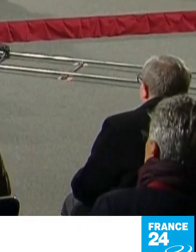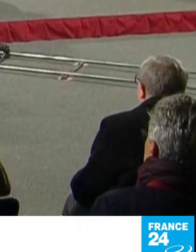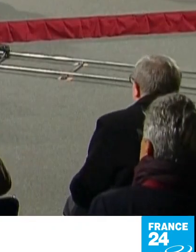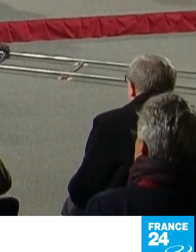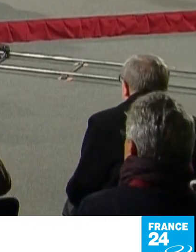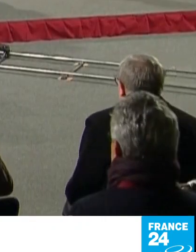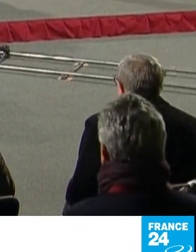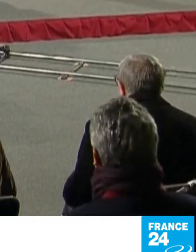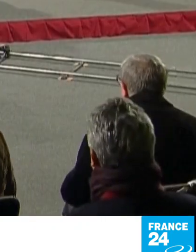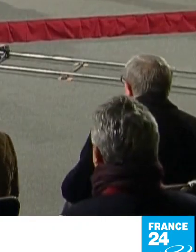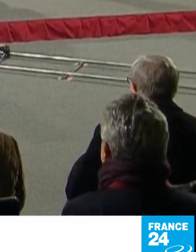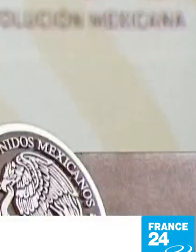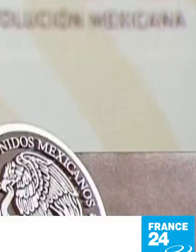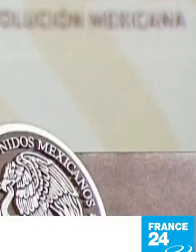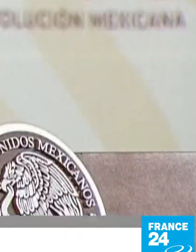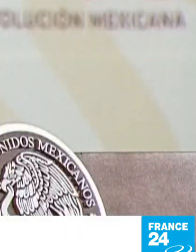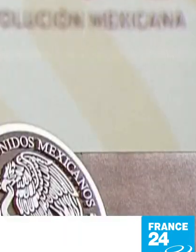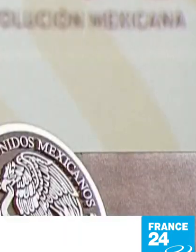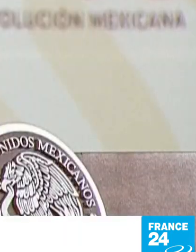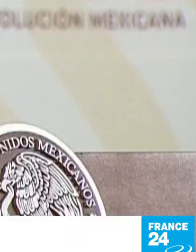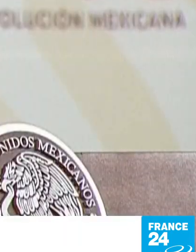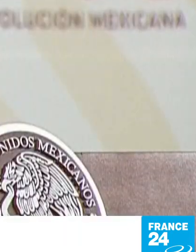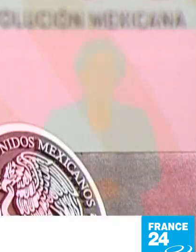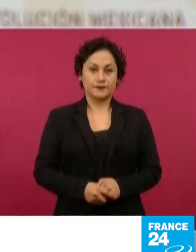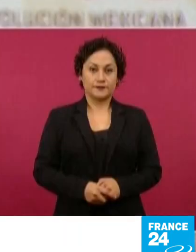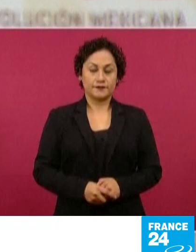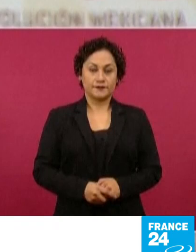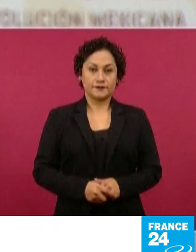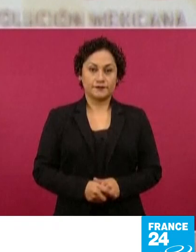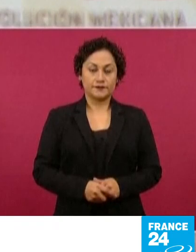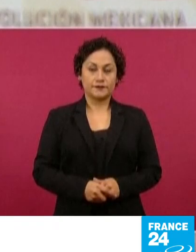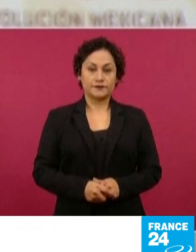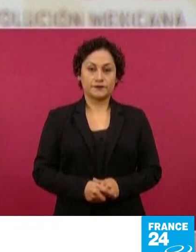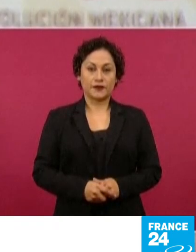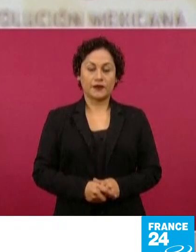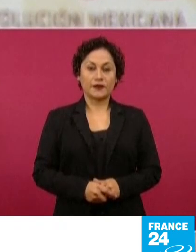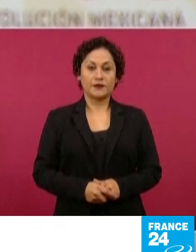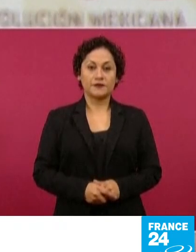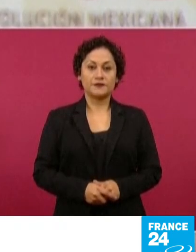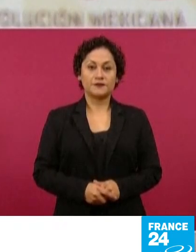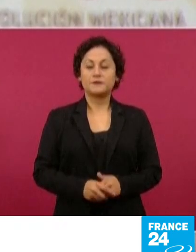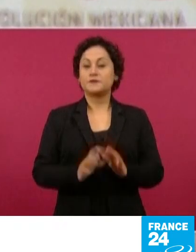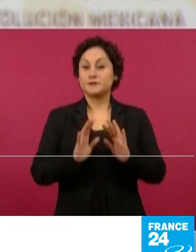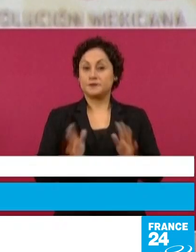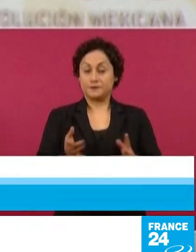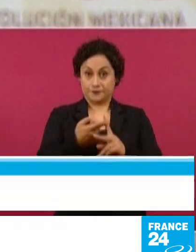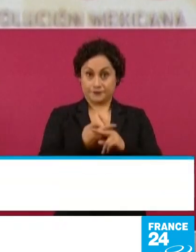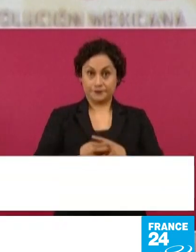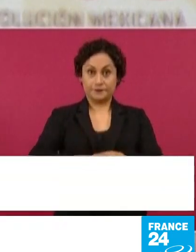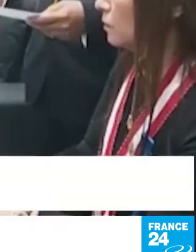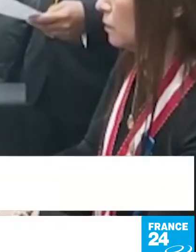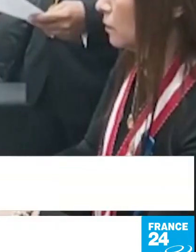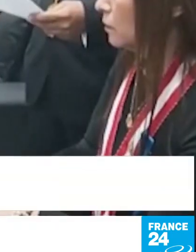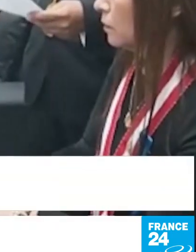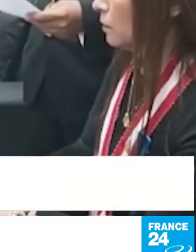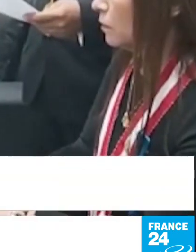En contra del rechazo internacional, el presidente mexicano Andrés Manuel López Obrador acusó a las élites económicas y políticas de Perú de forzar